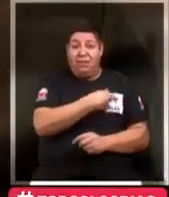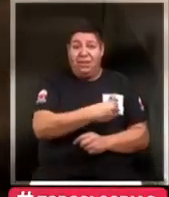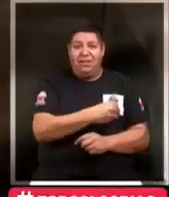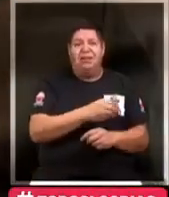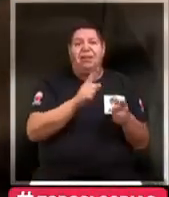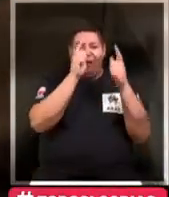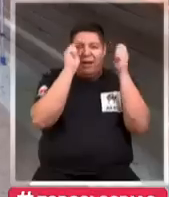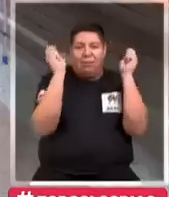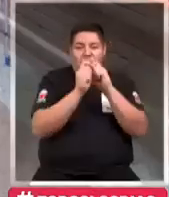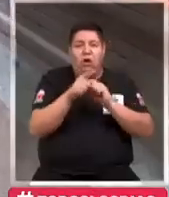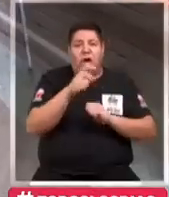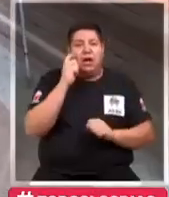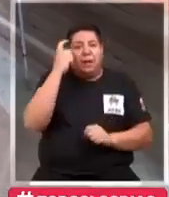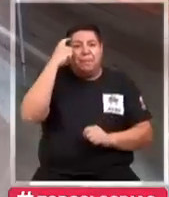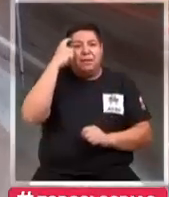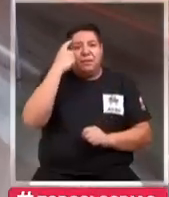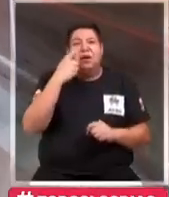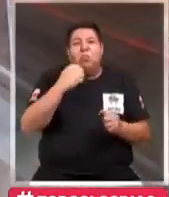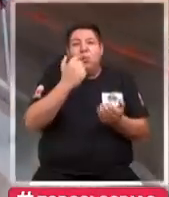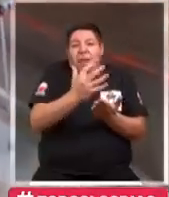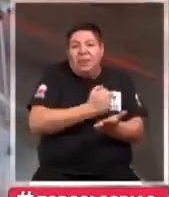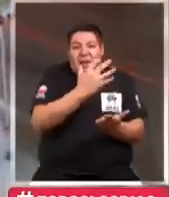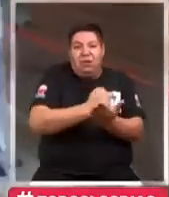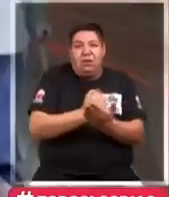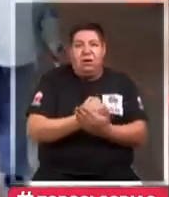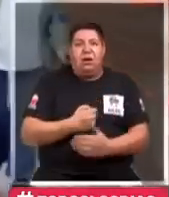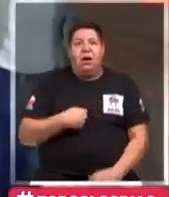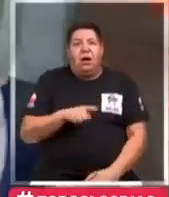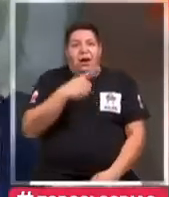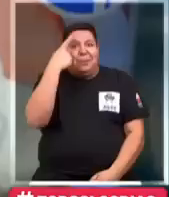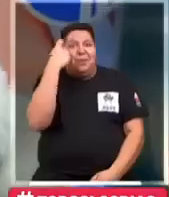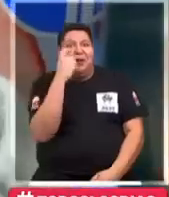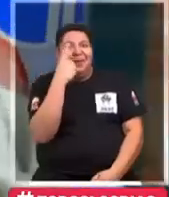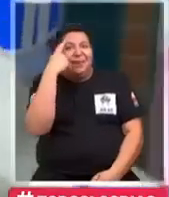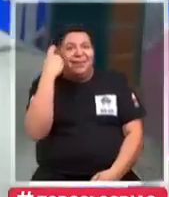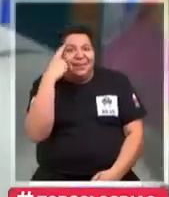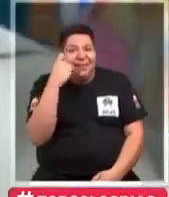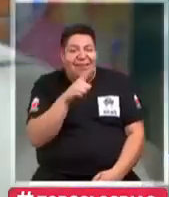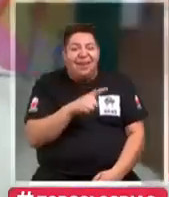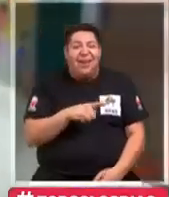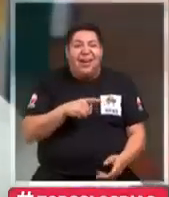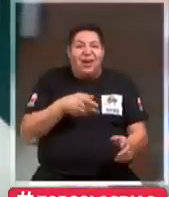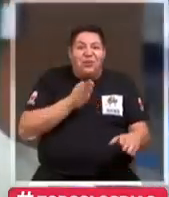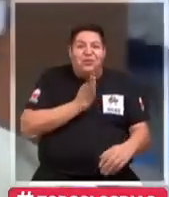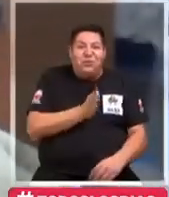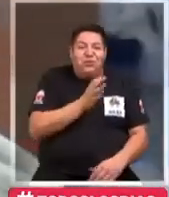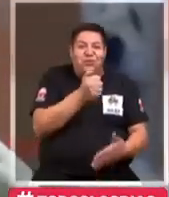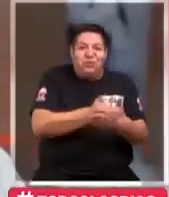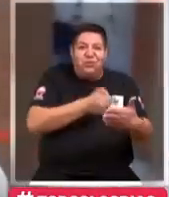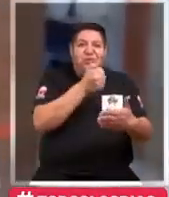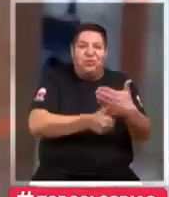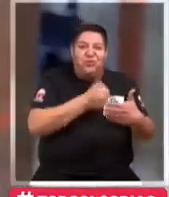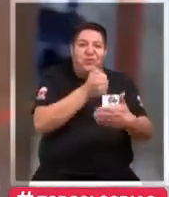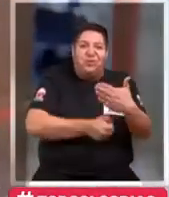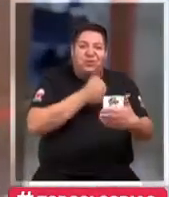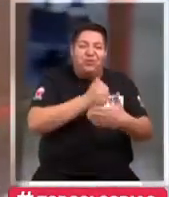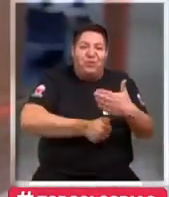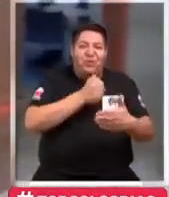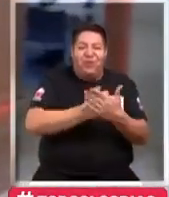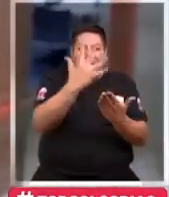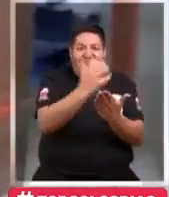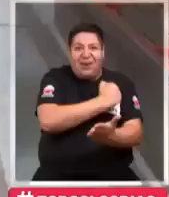podían lograr. No te puedo creer. El que la sigue la consigue, Emilia.